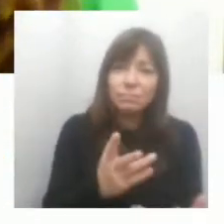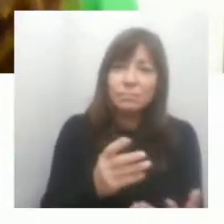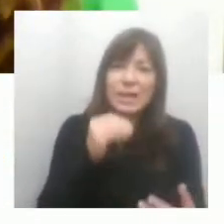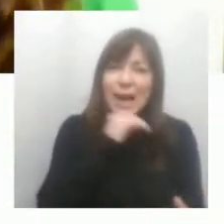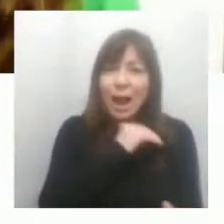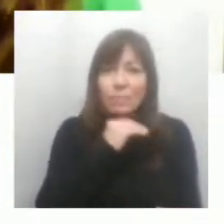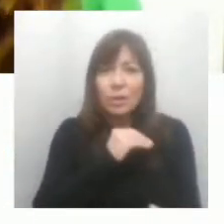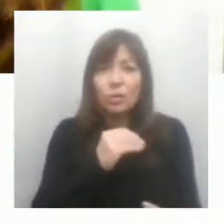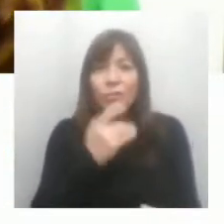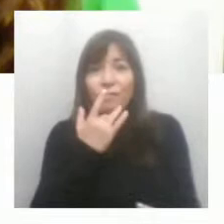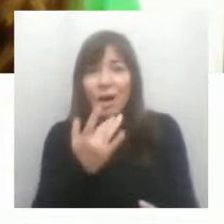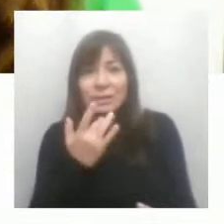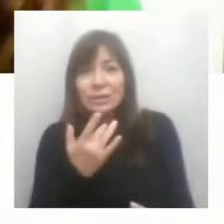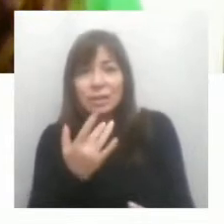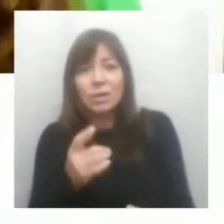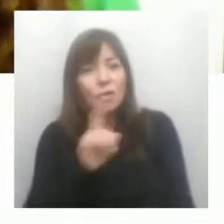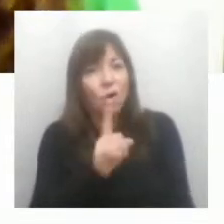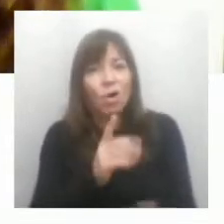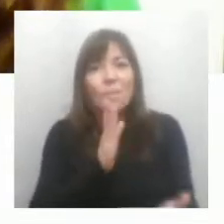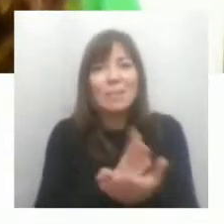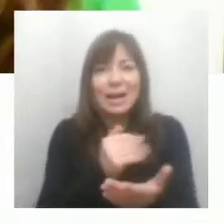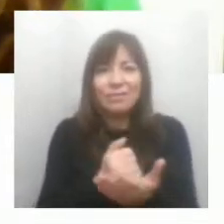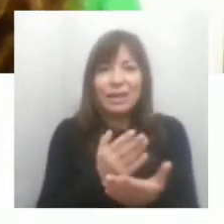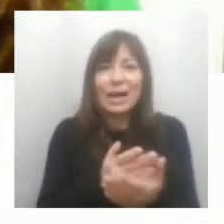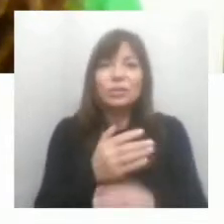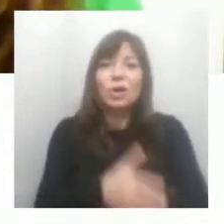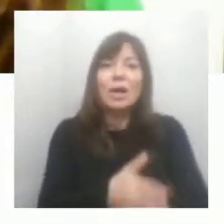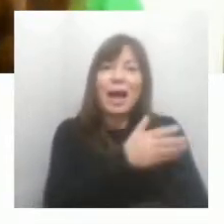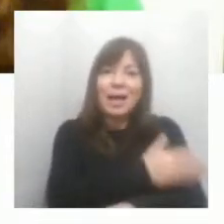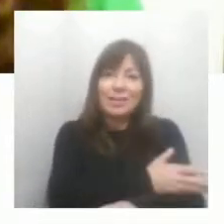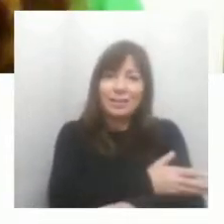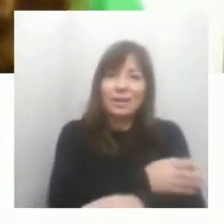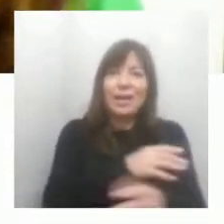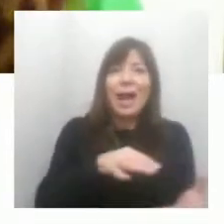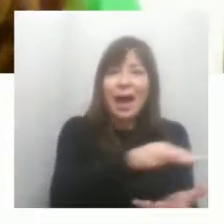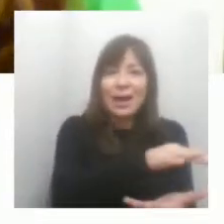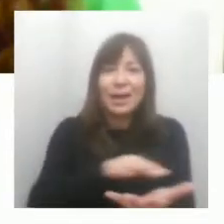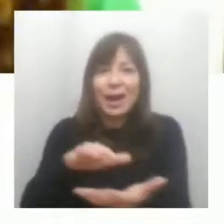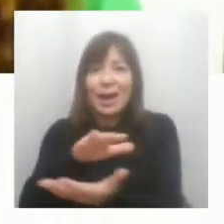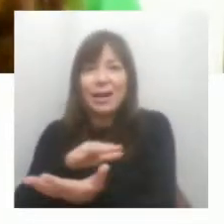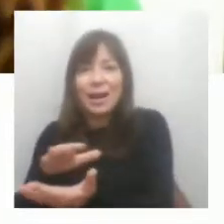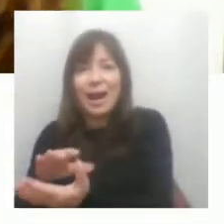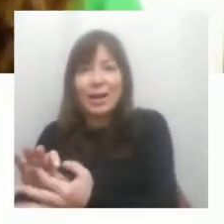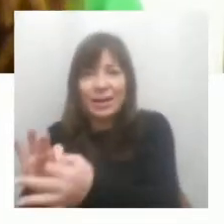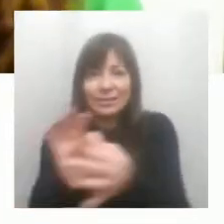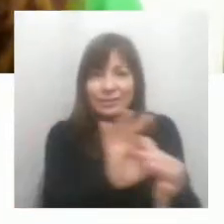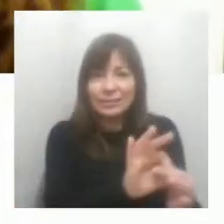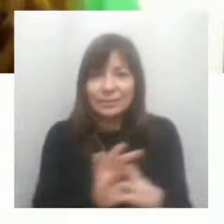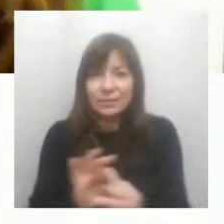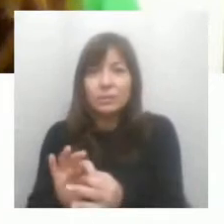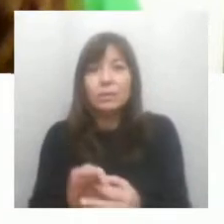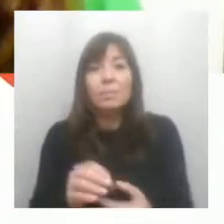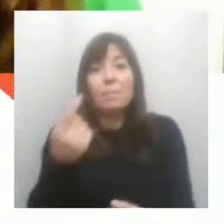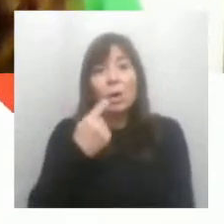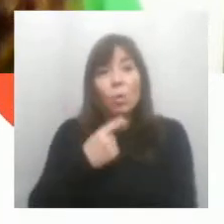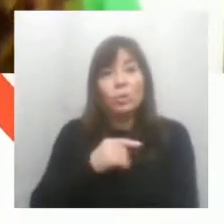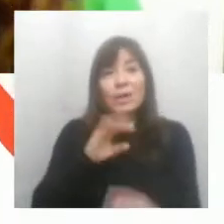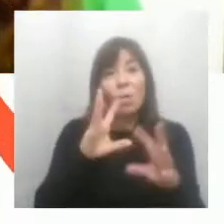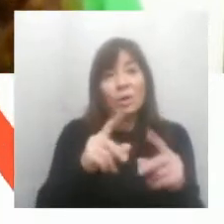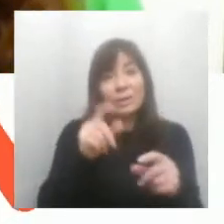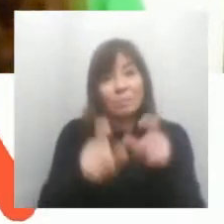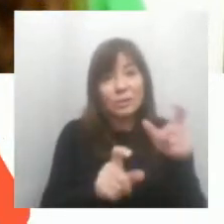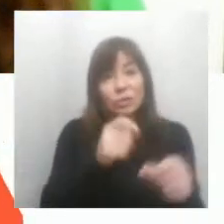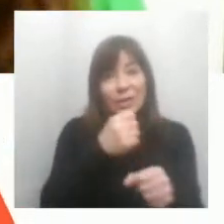sencillo, requiere planificación y un trabajo multiárea. De hecho, ahora nos estaban preguntando cuántas personas trabajan en el MIM. En el MIM